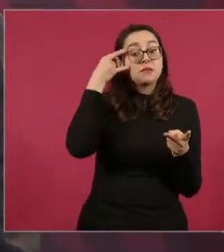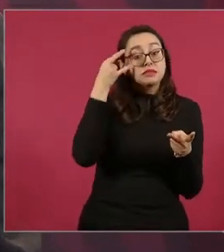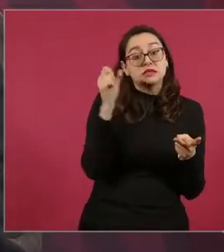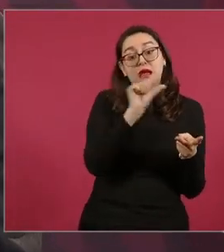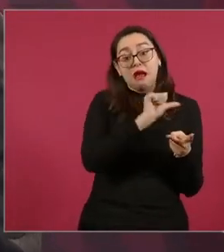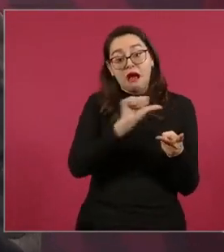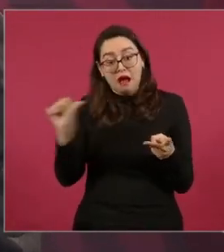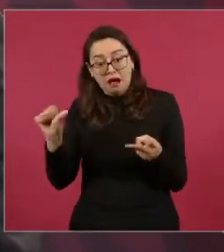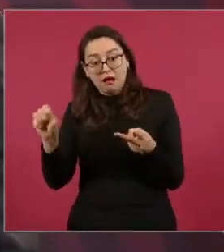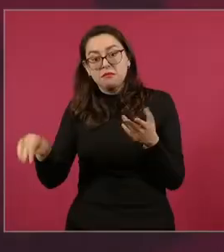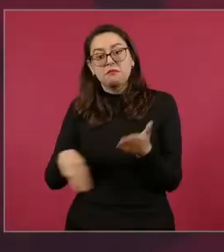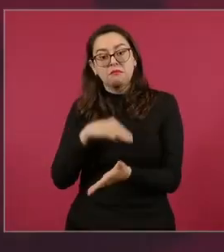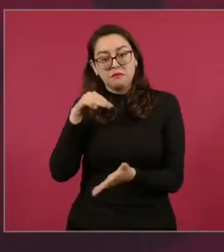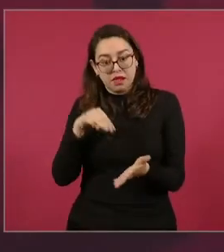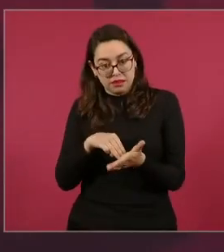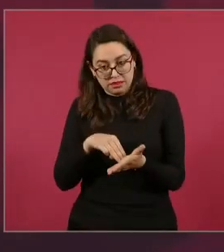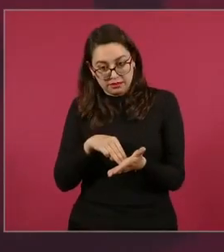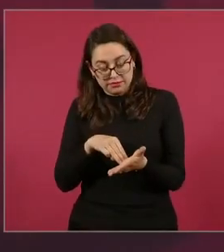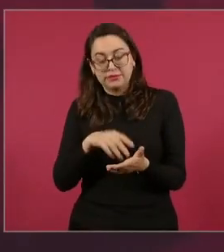Campeche-Mérida.